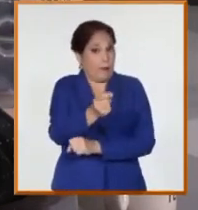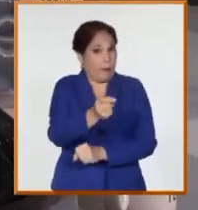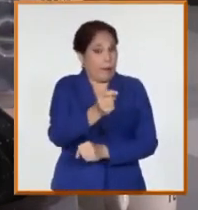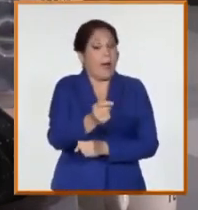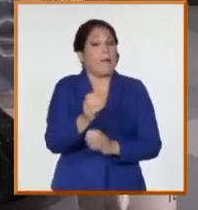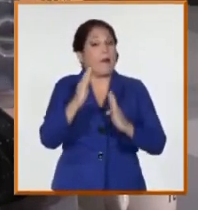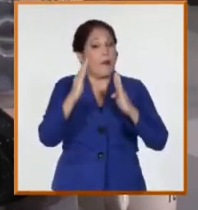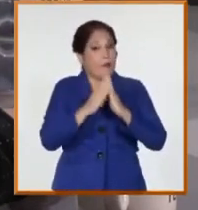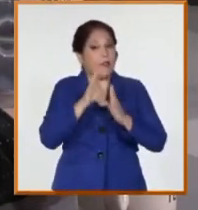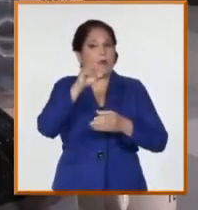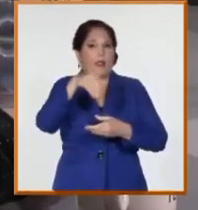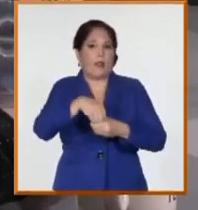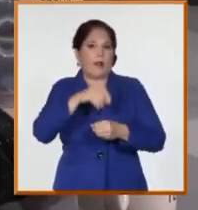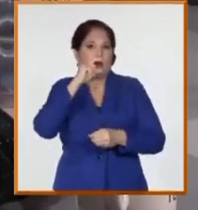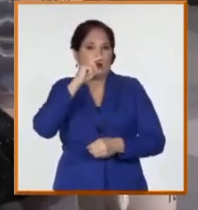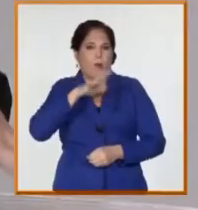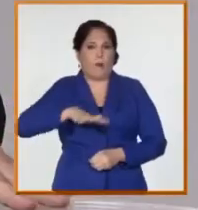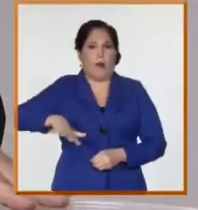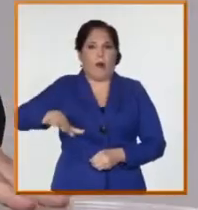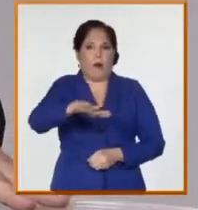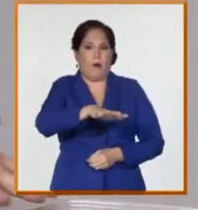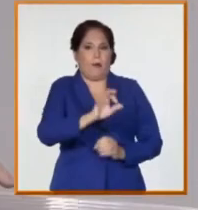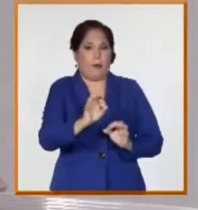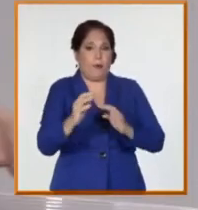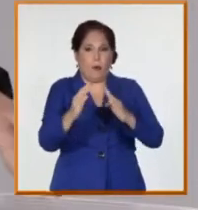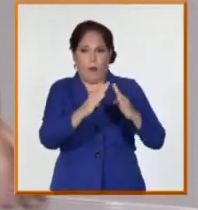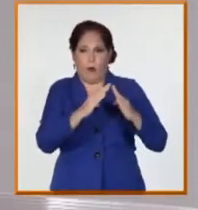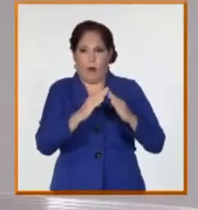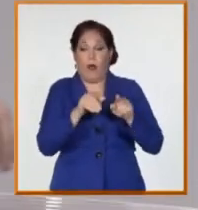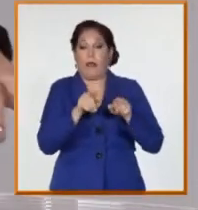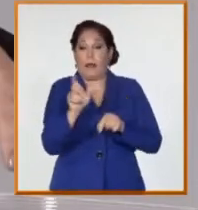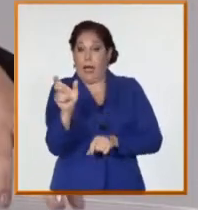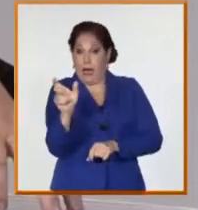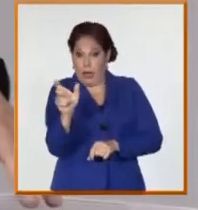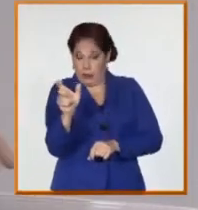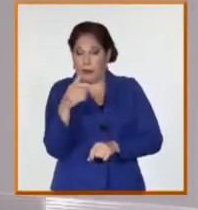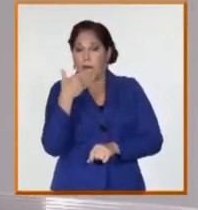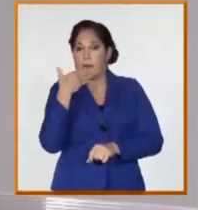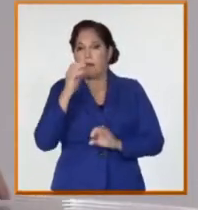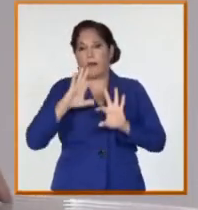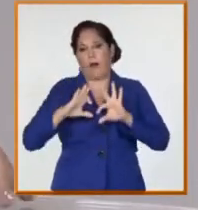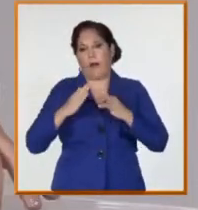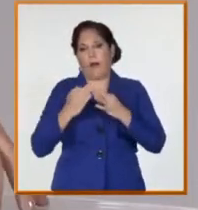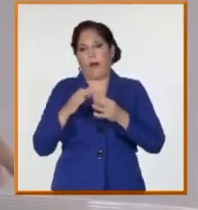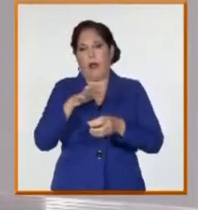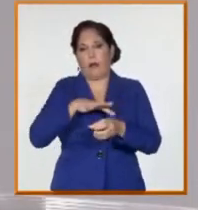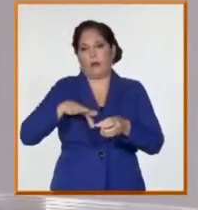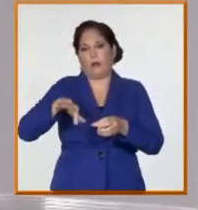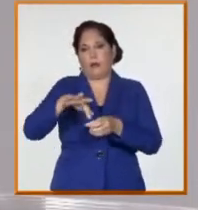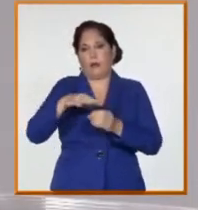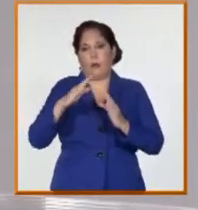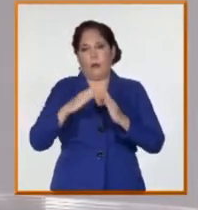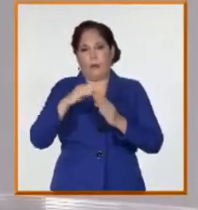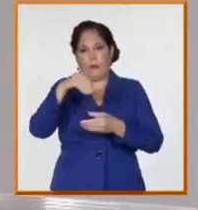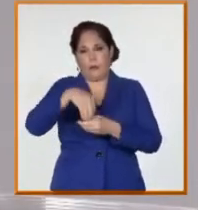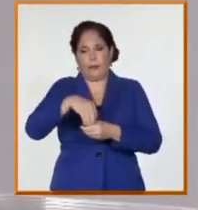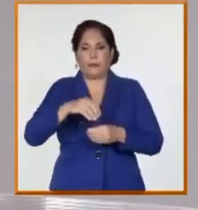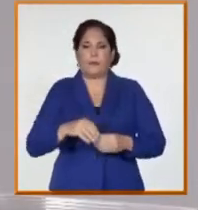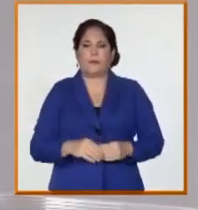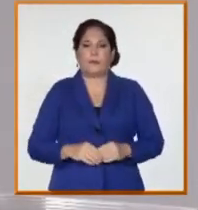en esa zona en esas comunidades que con esa caja extra se pudiera beneficiar todo lo que habitan en